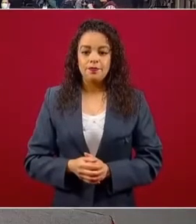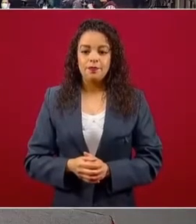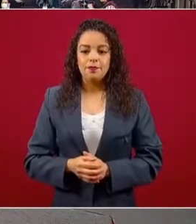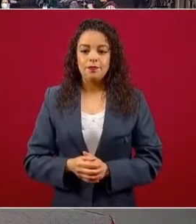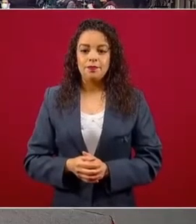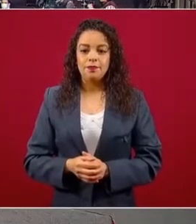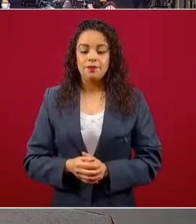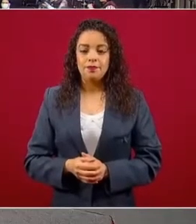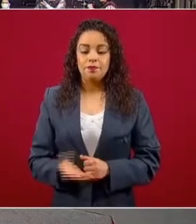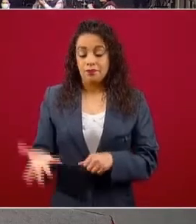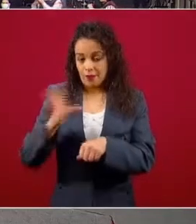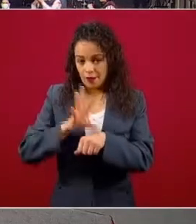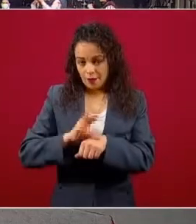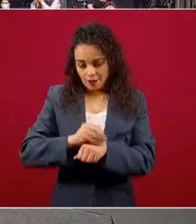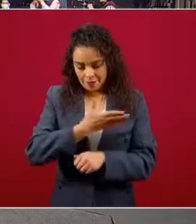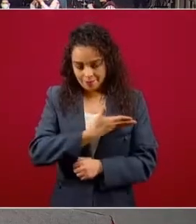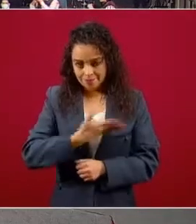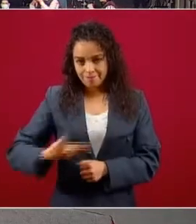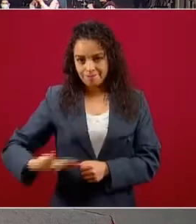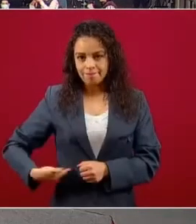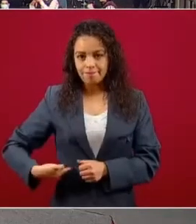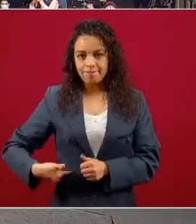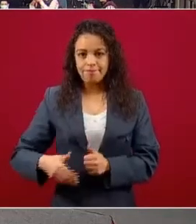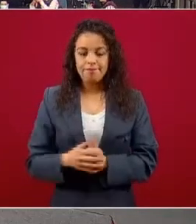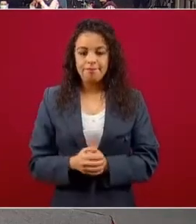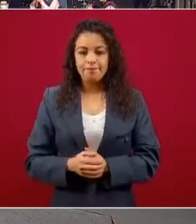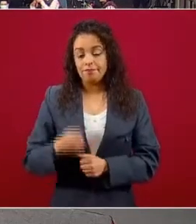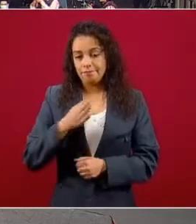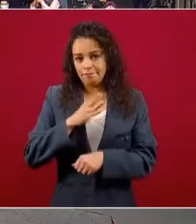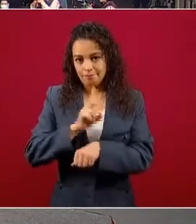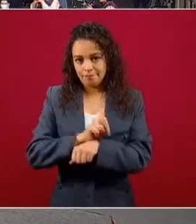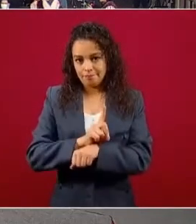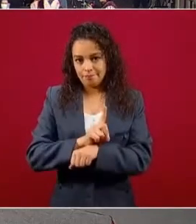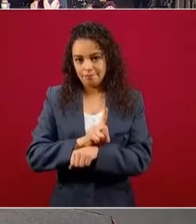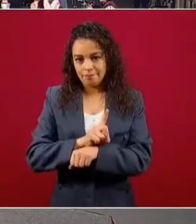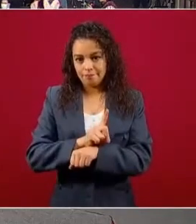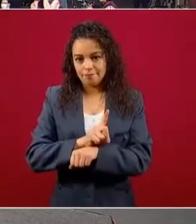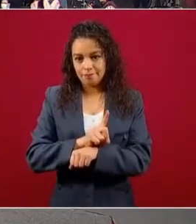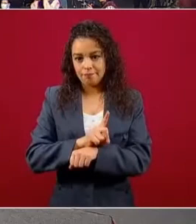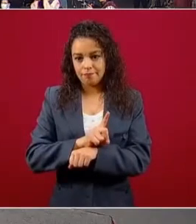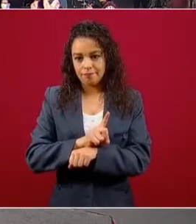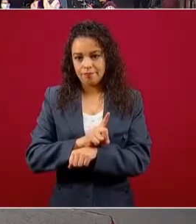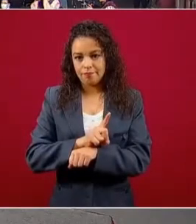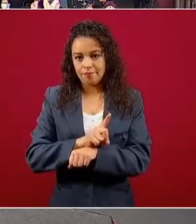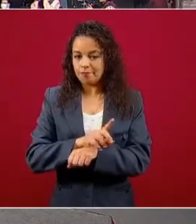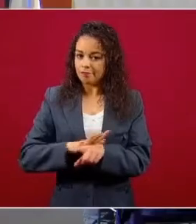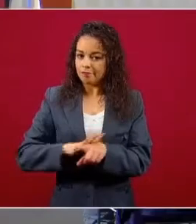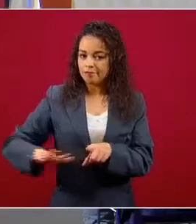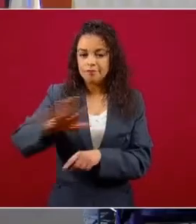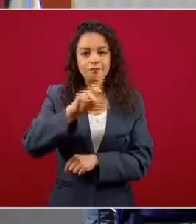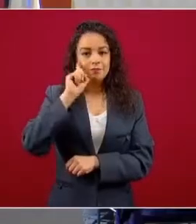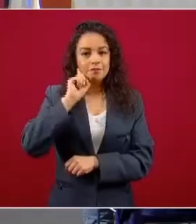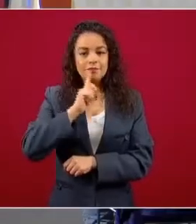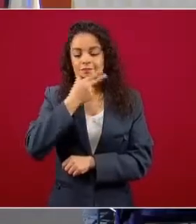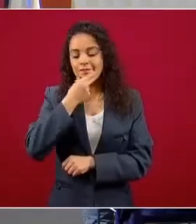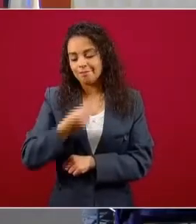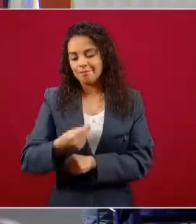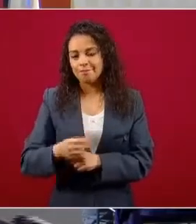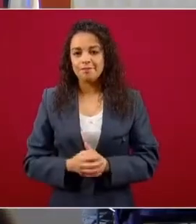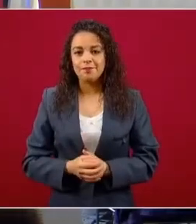con su permiso del señor presidente muy buenos días a todas ya todos y